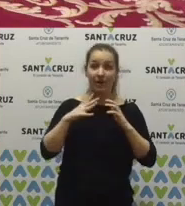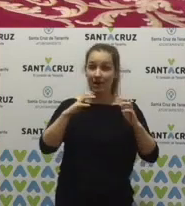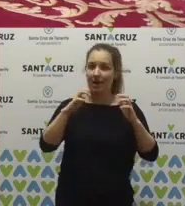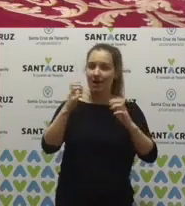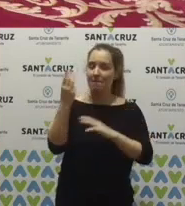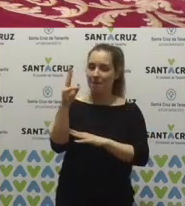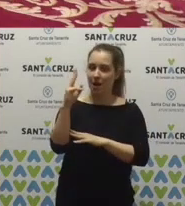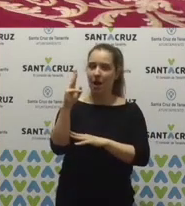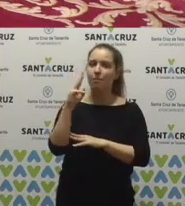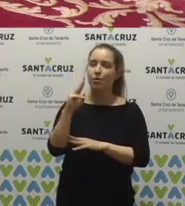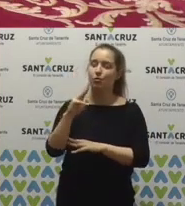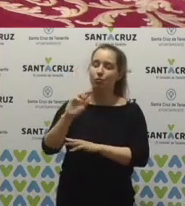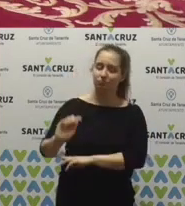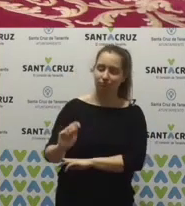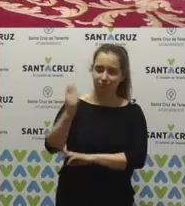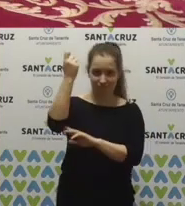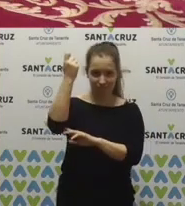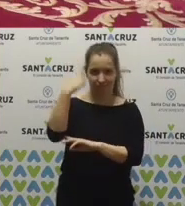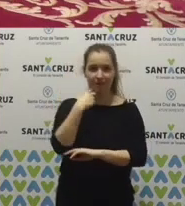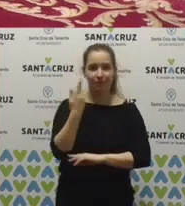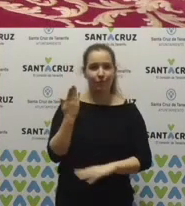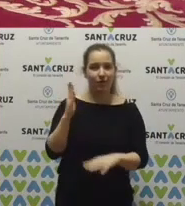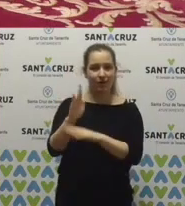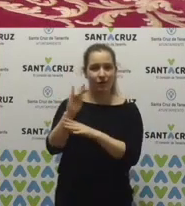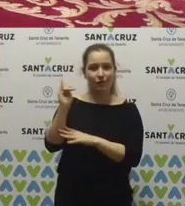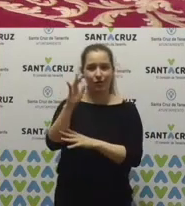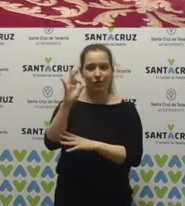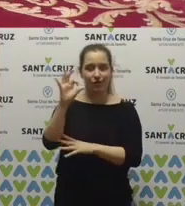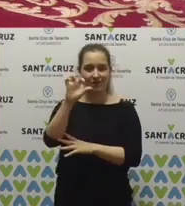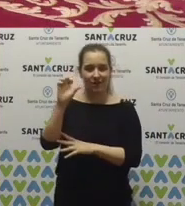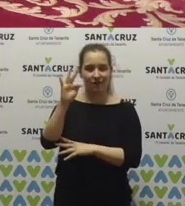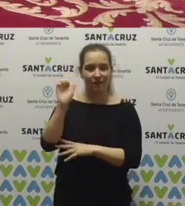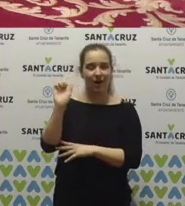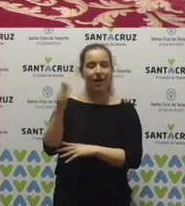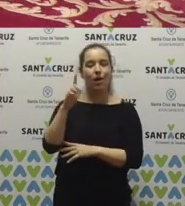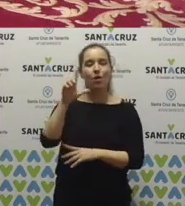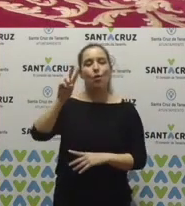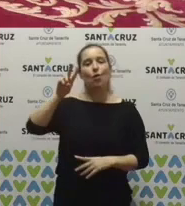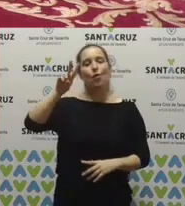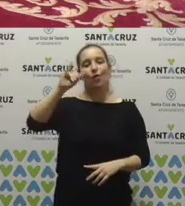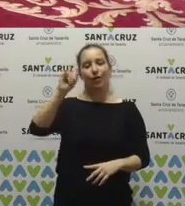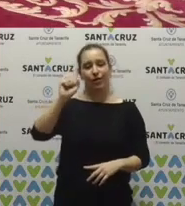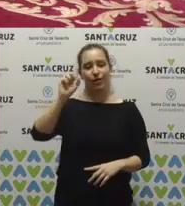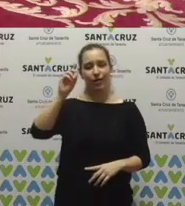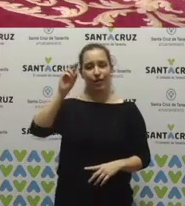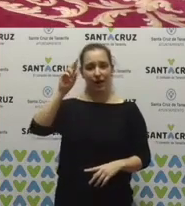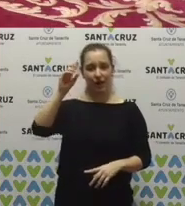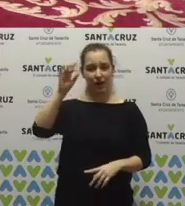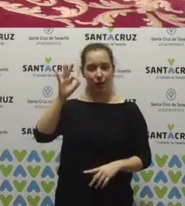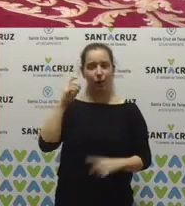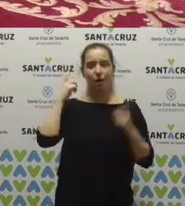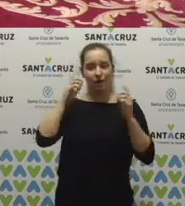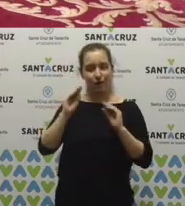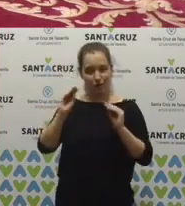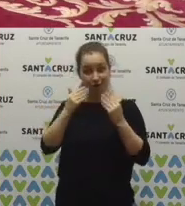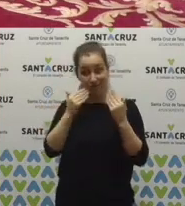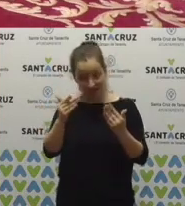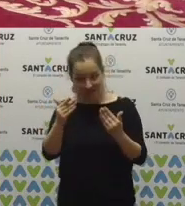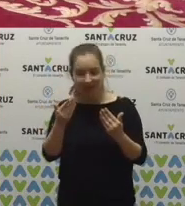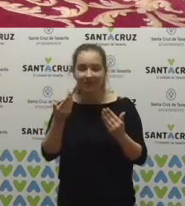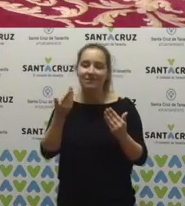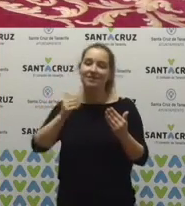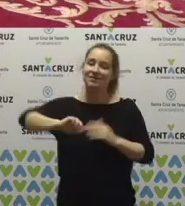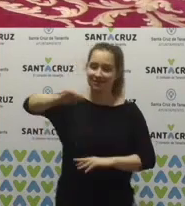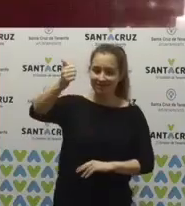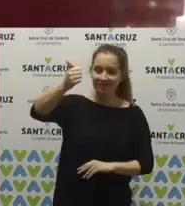de su portavoz doña josefa luzardo entre otras pero se